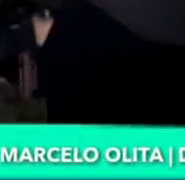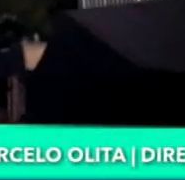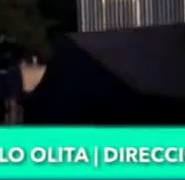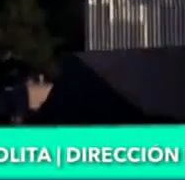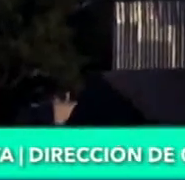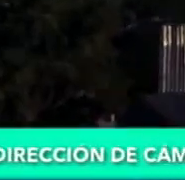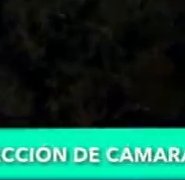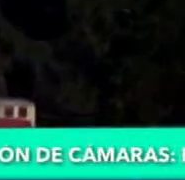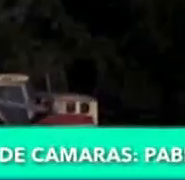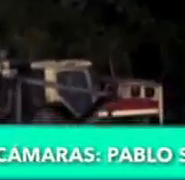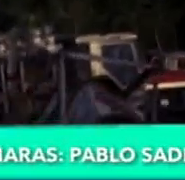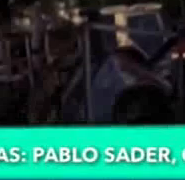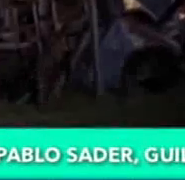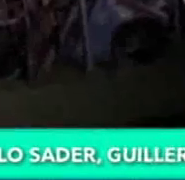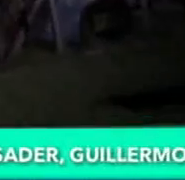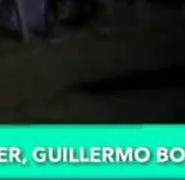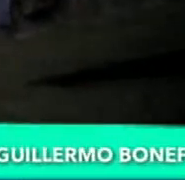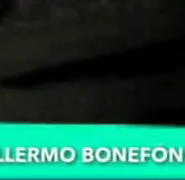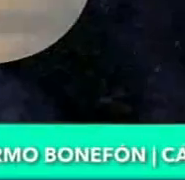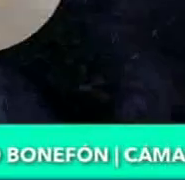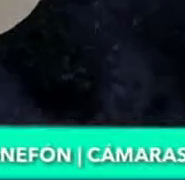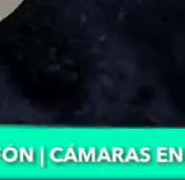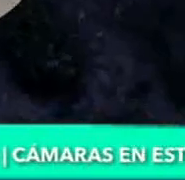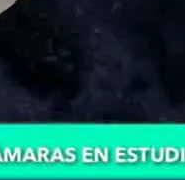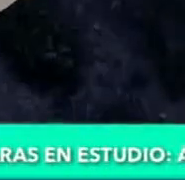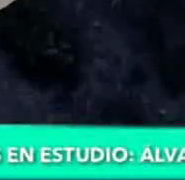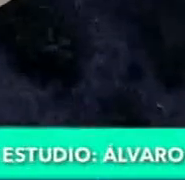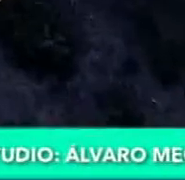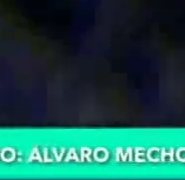ahí cuando decís, me estoy muriendo ya.